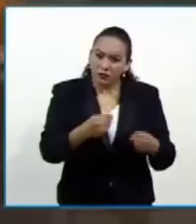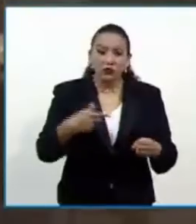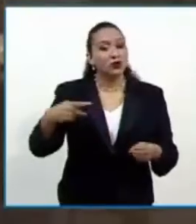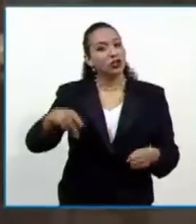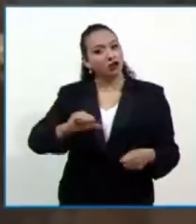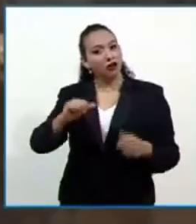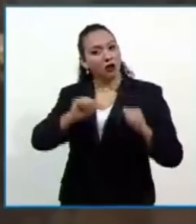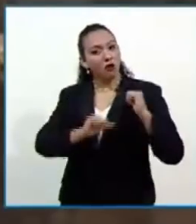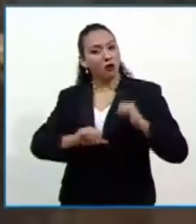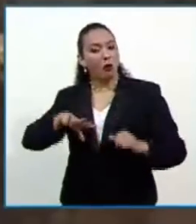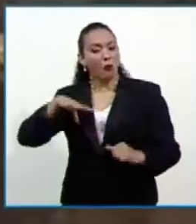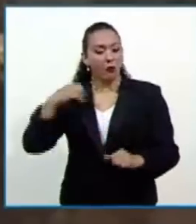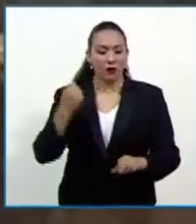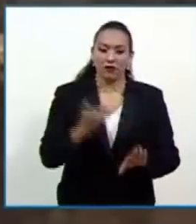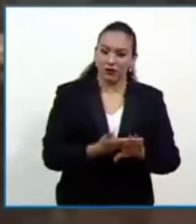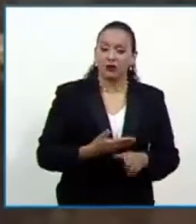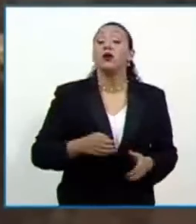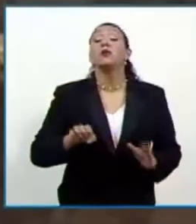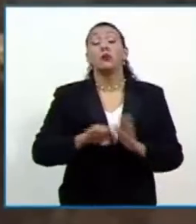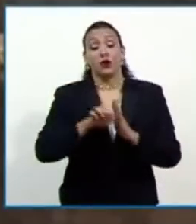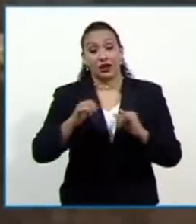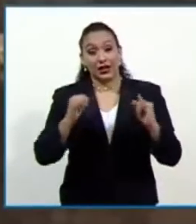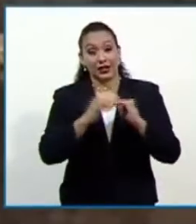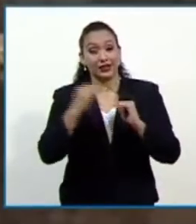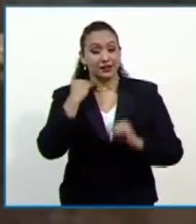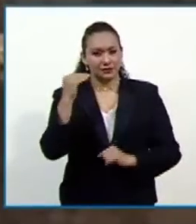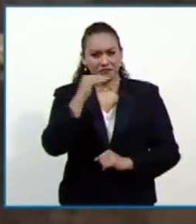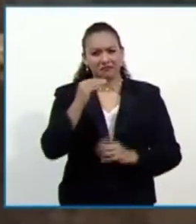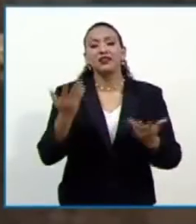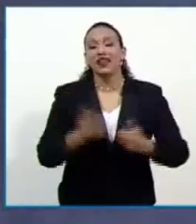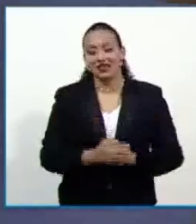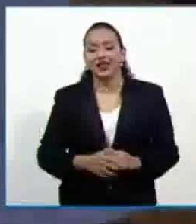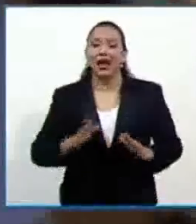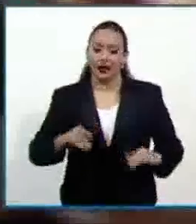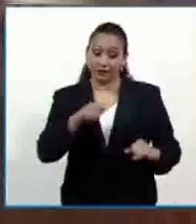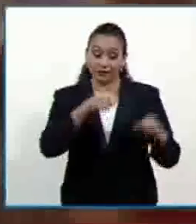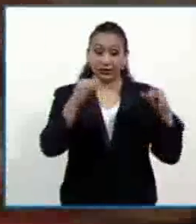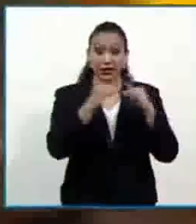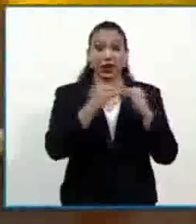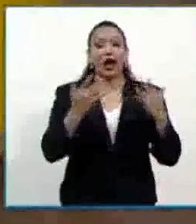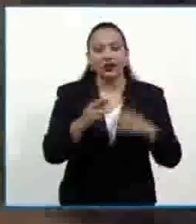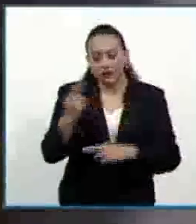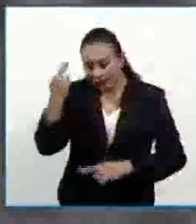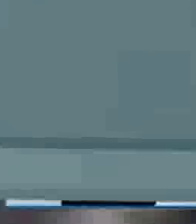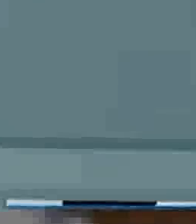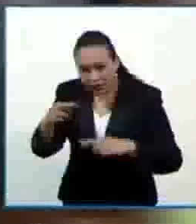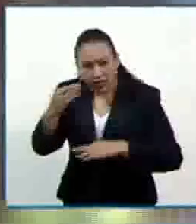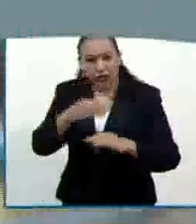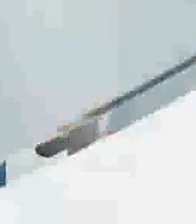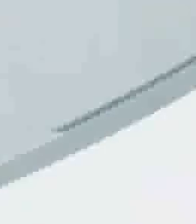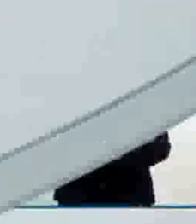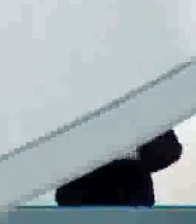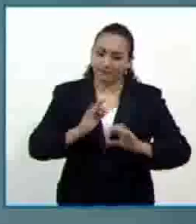vulnerabilidad. Y en el caso de la Defensoría, su obligación es garantizar que se respete el debido proceso.